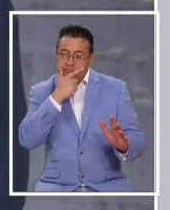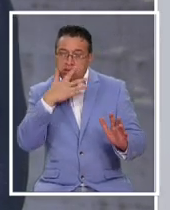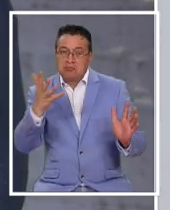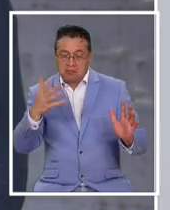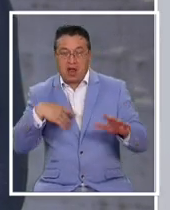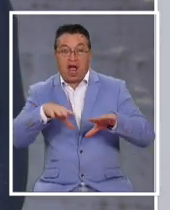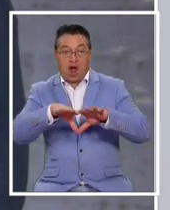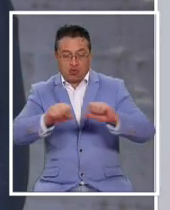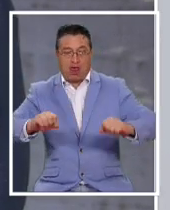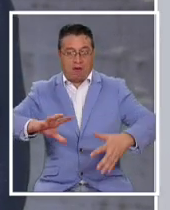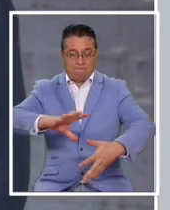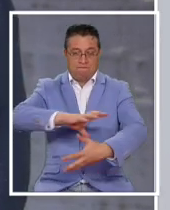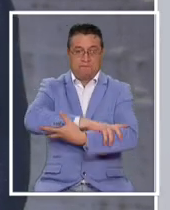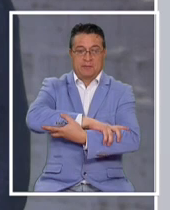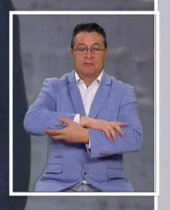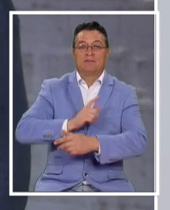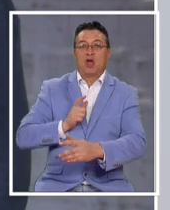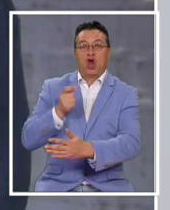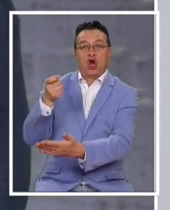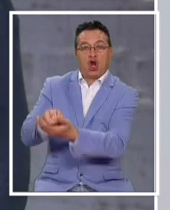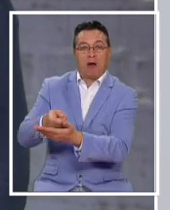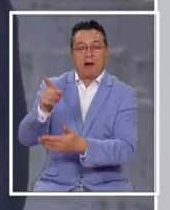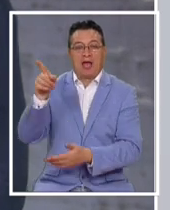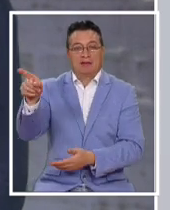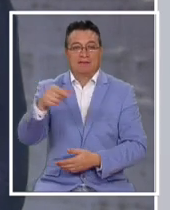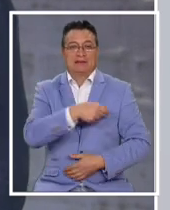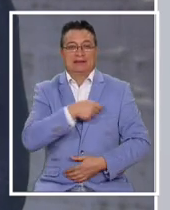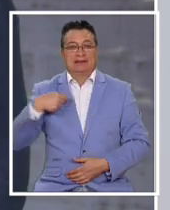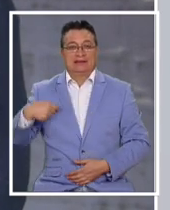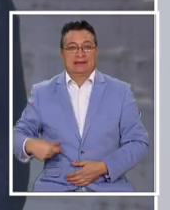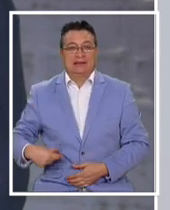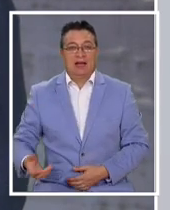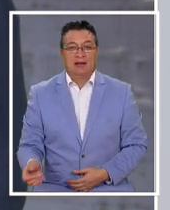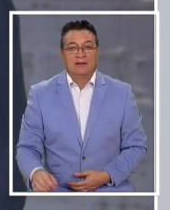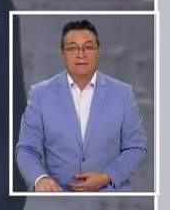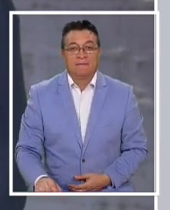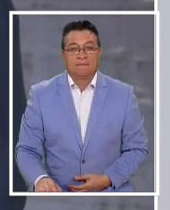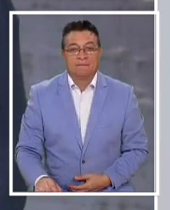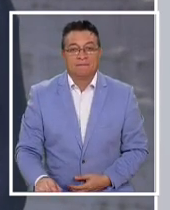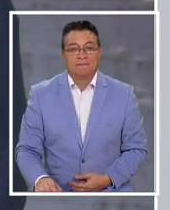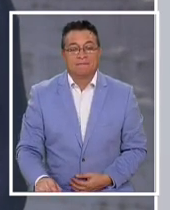hecho un acuerdo comercial con este laboratorio para obtener las vacunas.